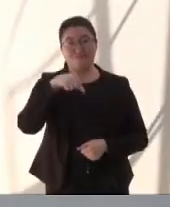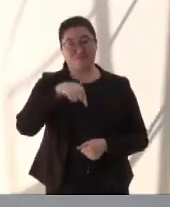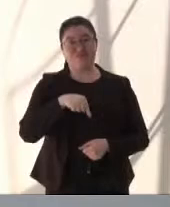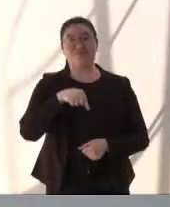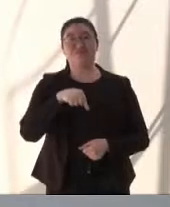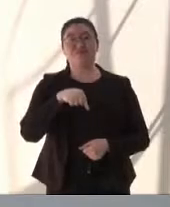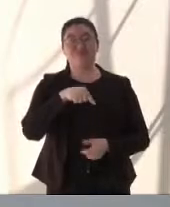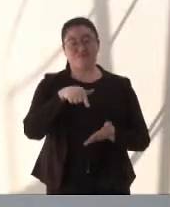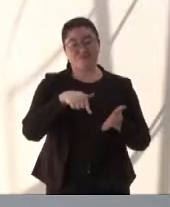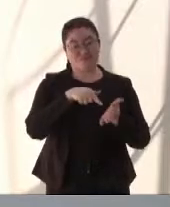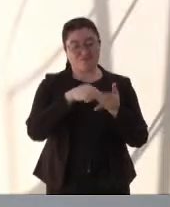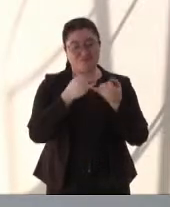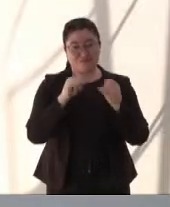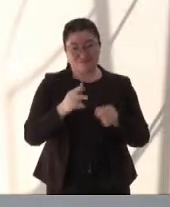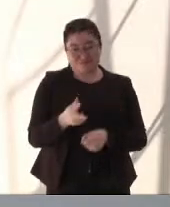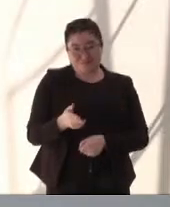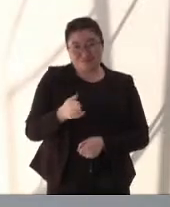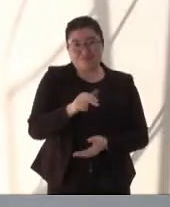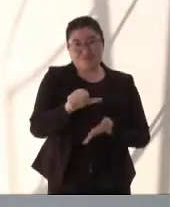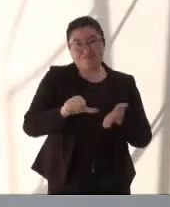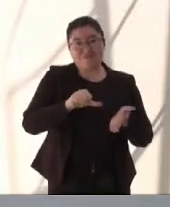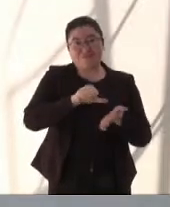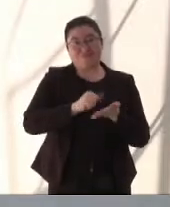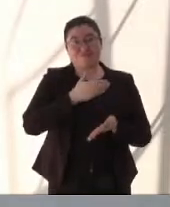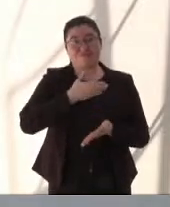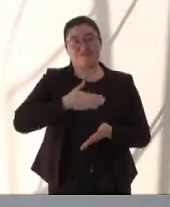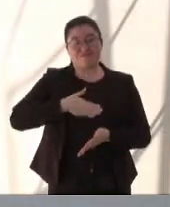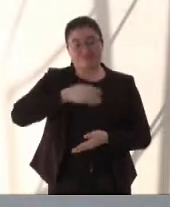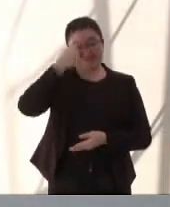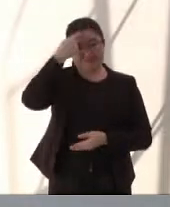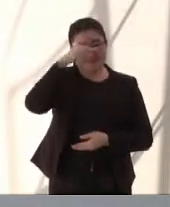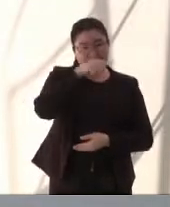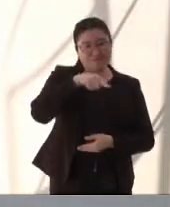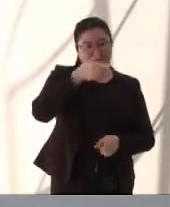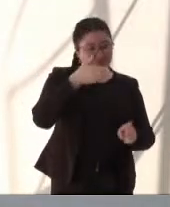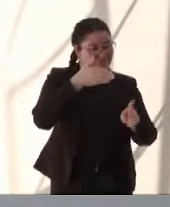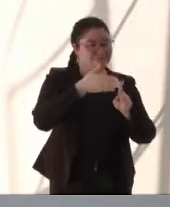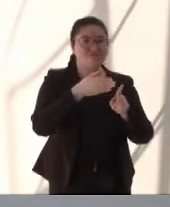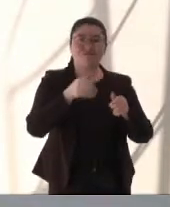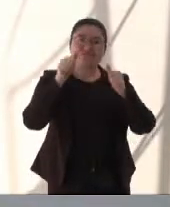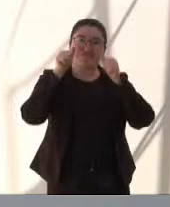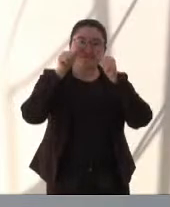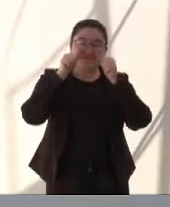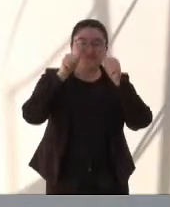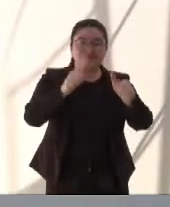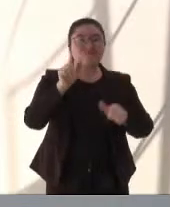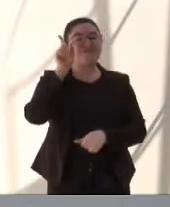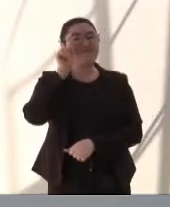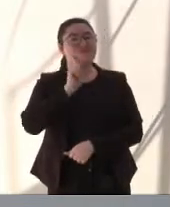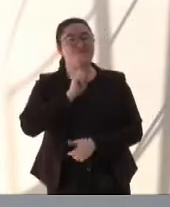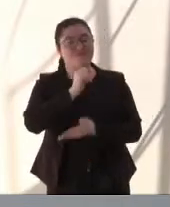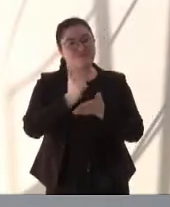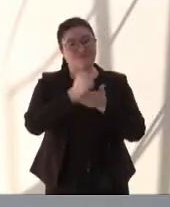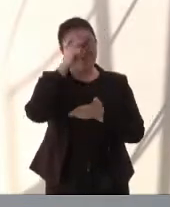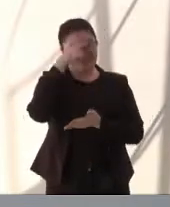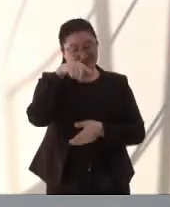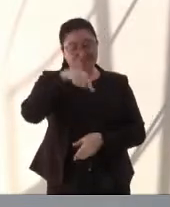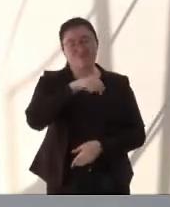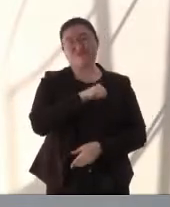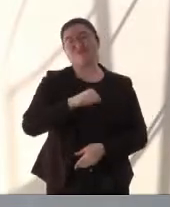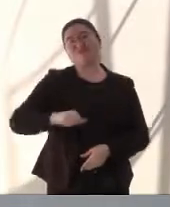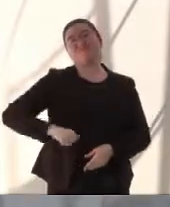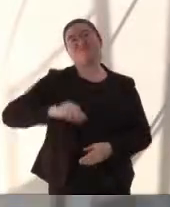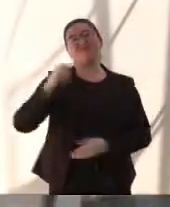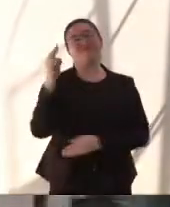del Centro de Justicia para las Mujeres de la Ciudad de México, en esta alcaldía preciosa que